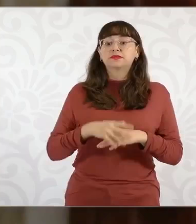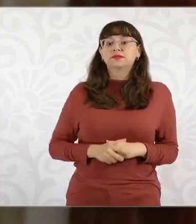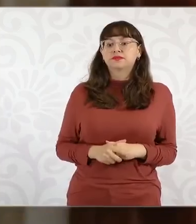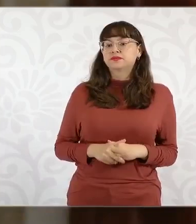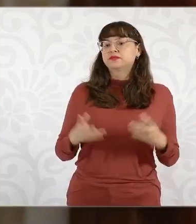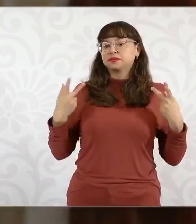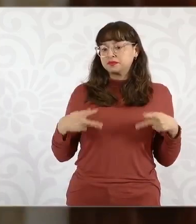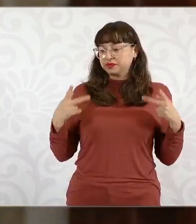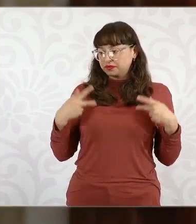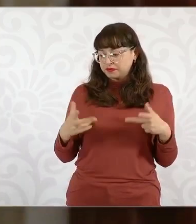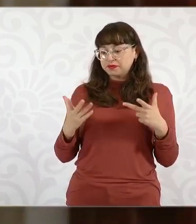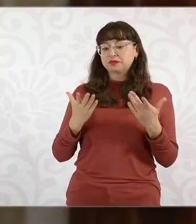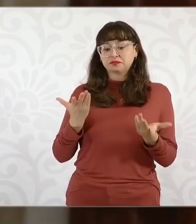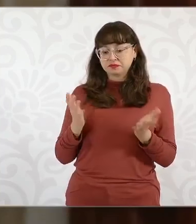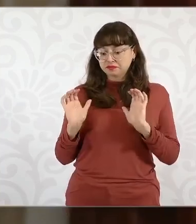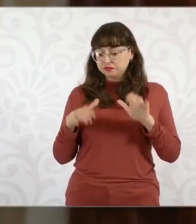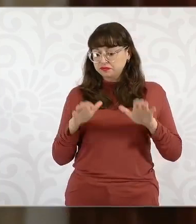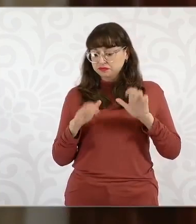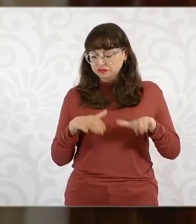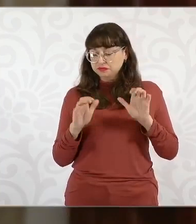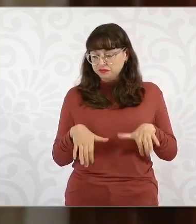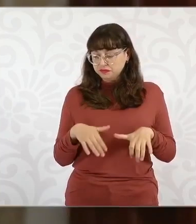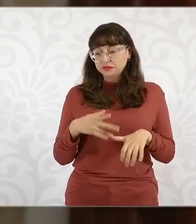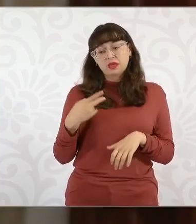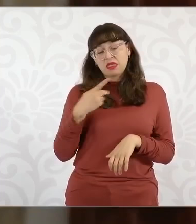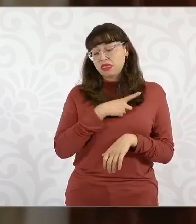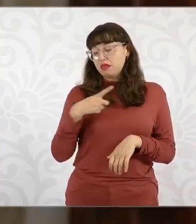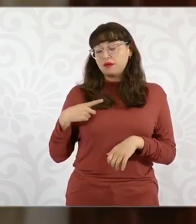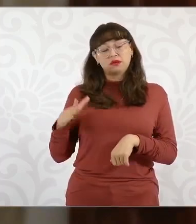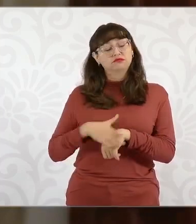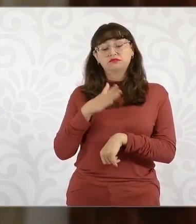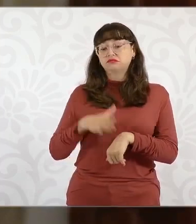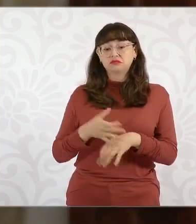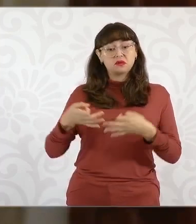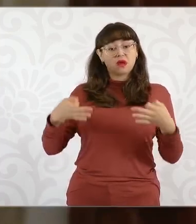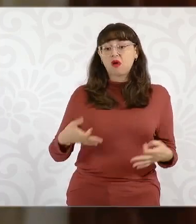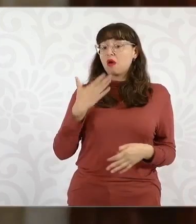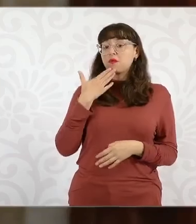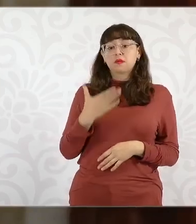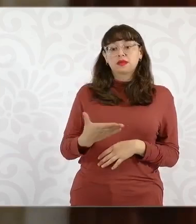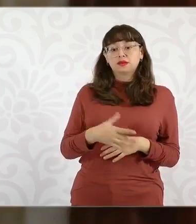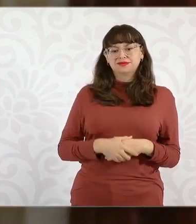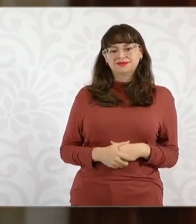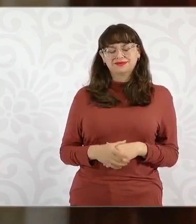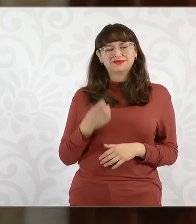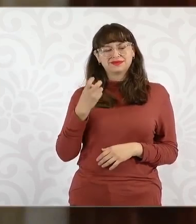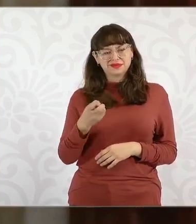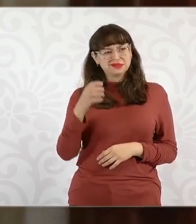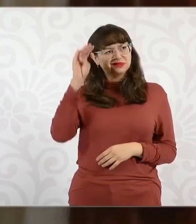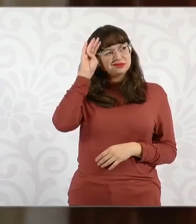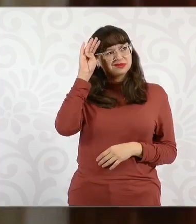se lo merecieran, ¿no? Que sacaran una buena calificación o un buen puntaje. Y eso nos recuerda pues también un pensamiento